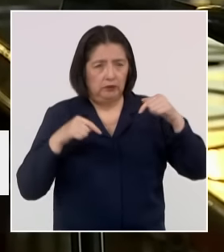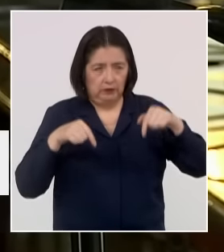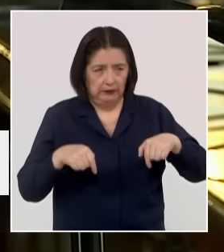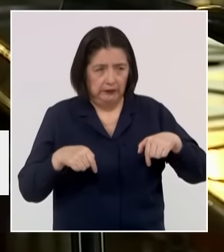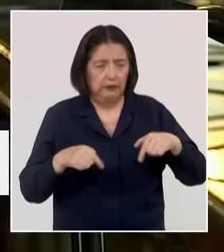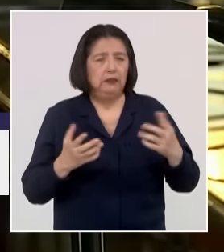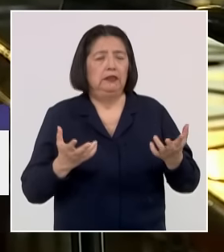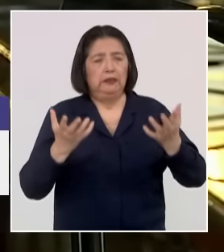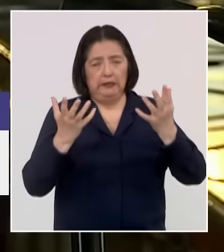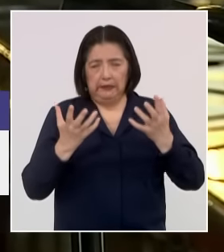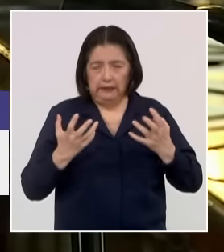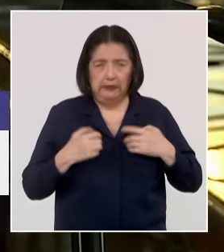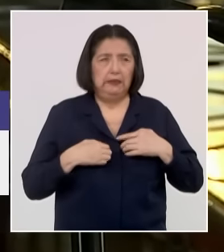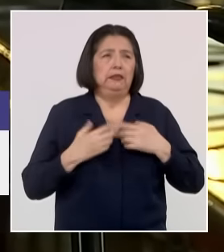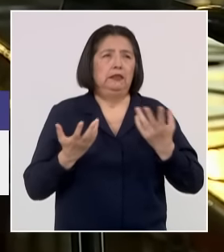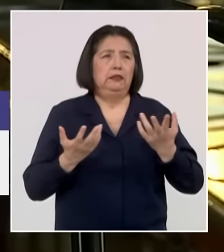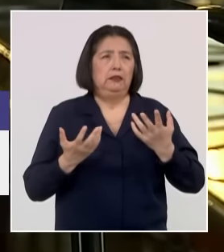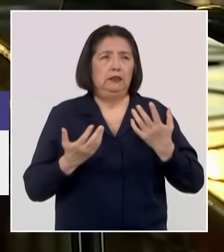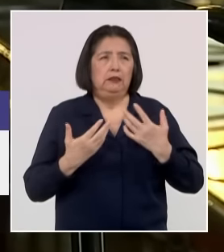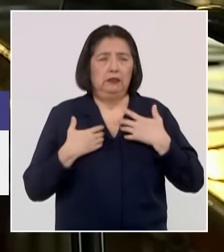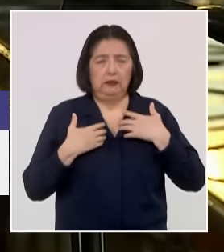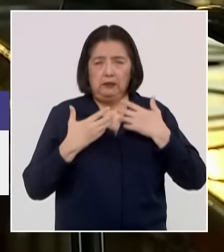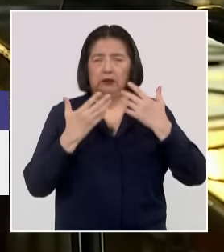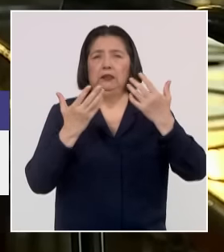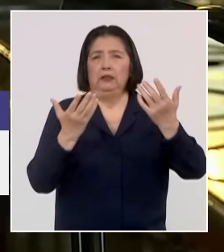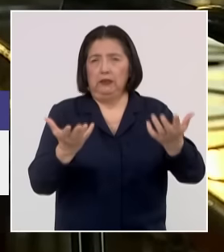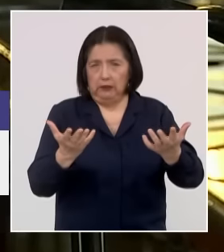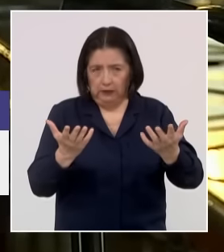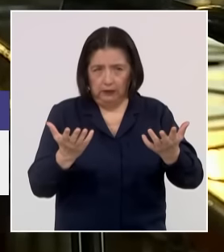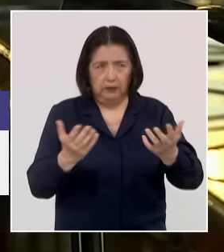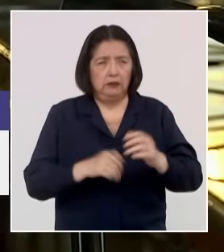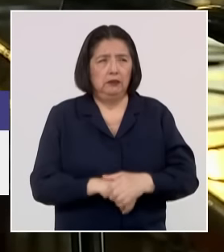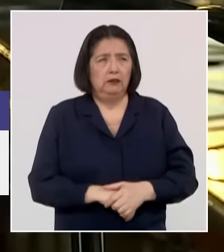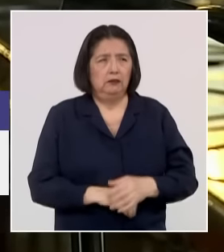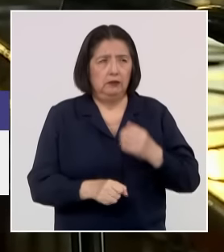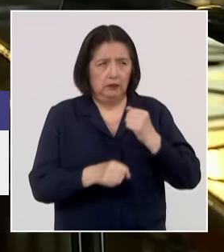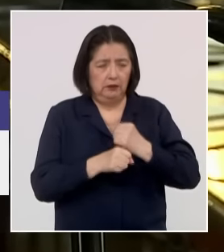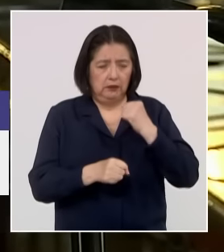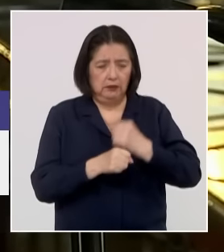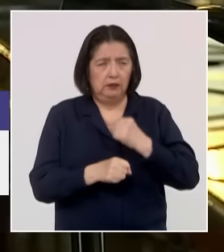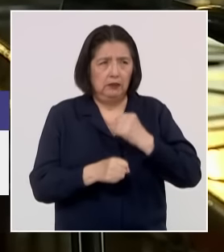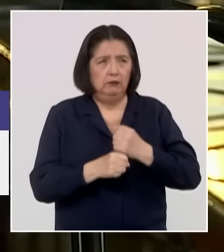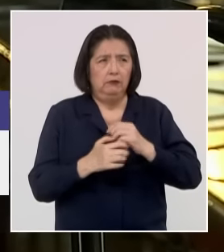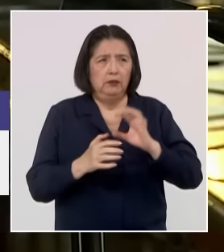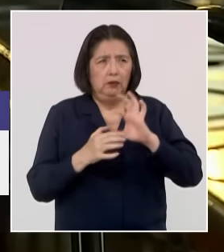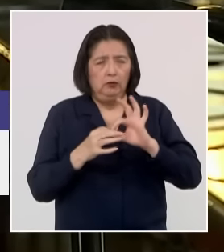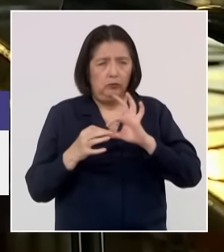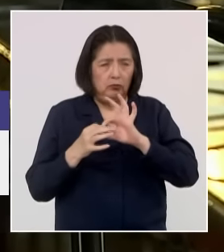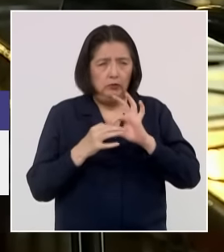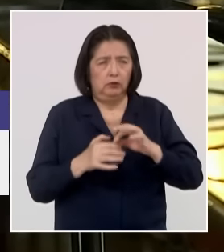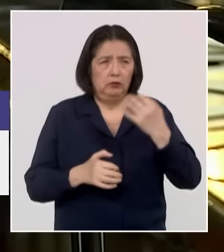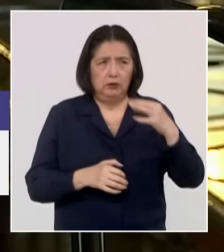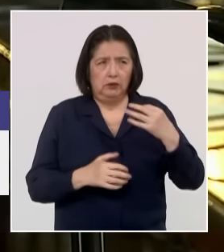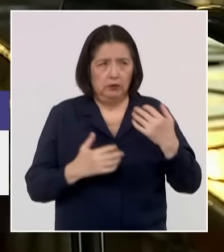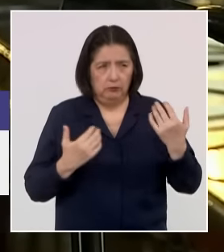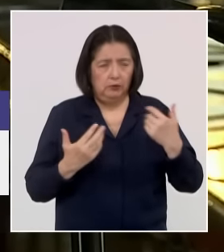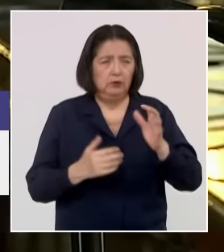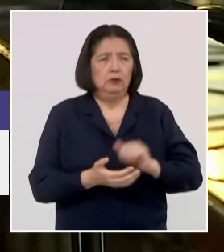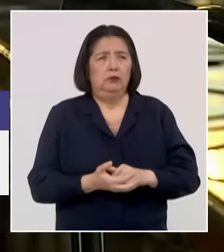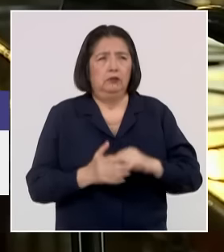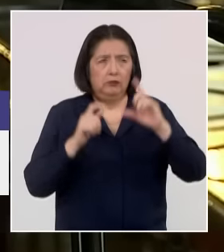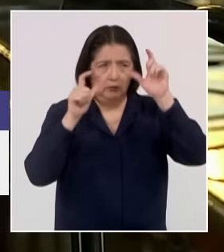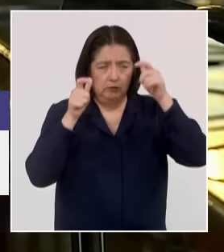quiero extender mi brazo de trabajo articulado que siempre hemos tenido con